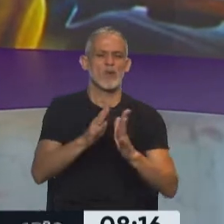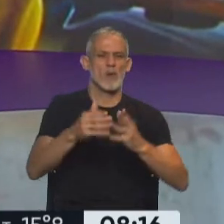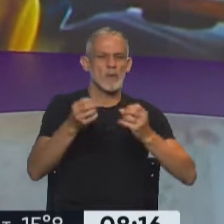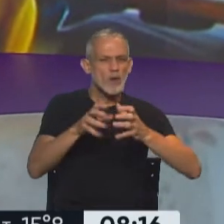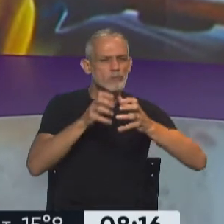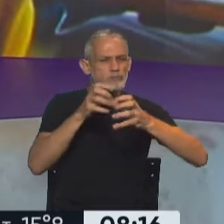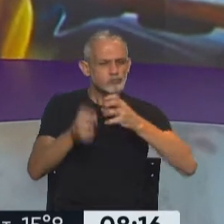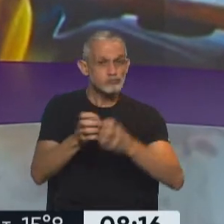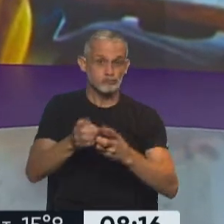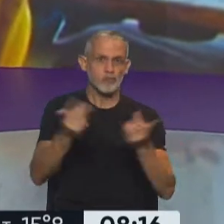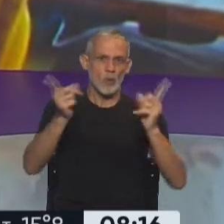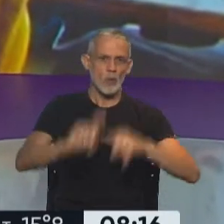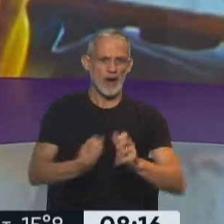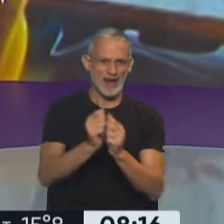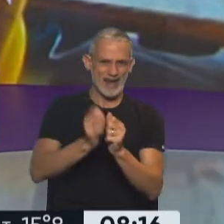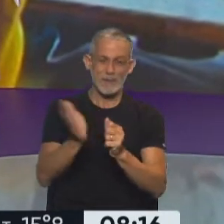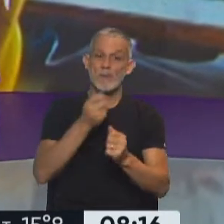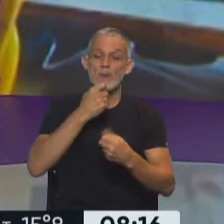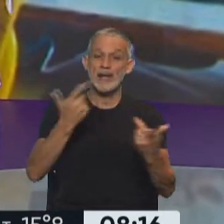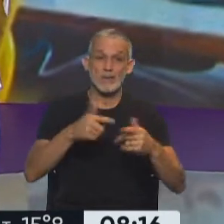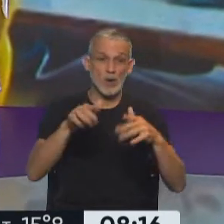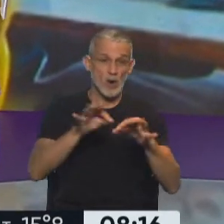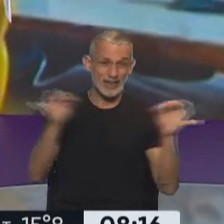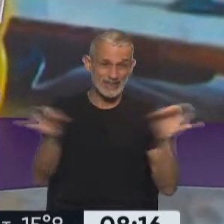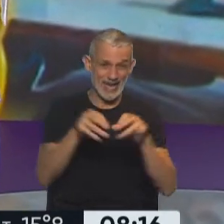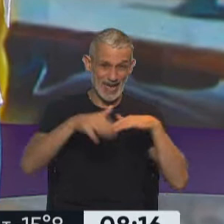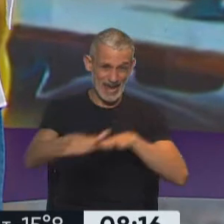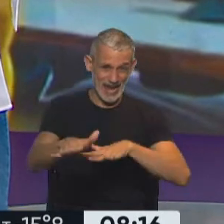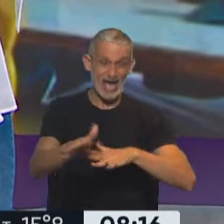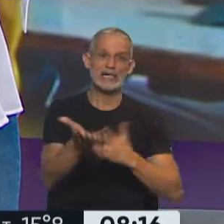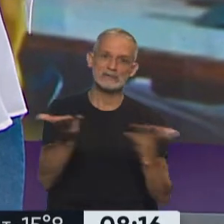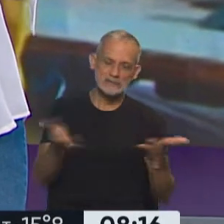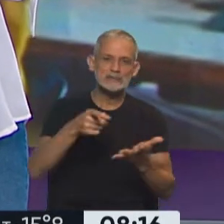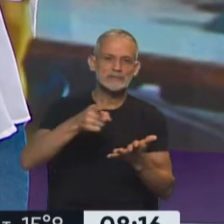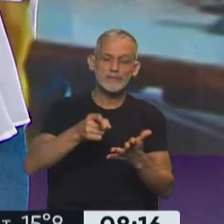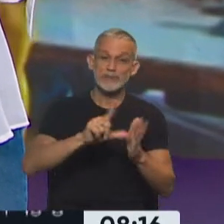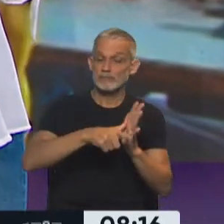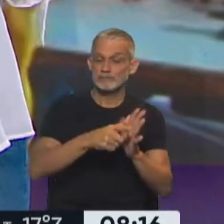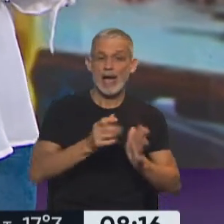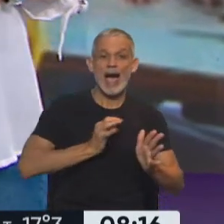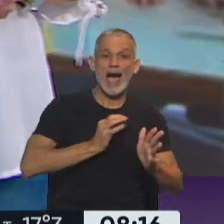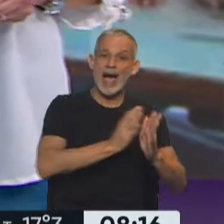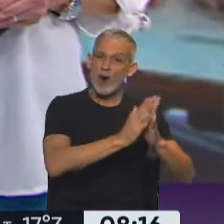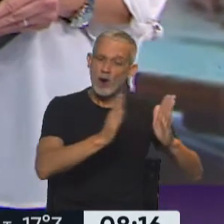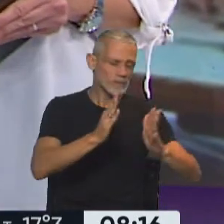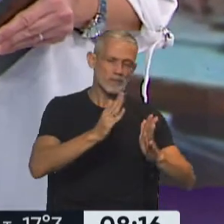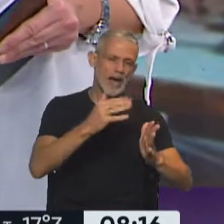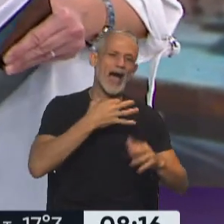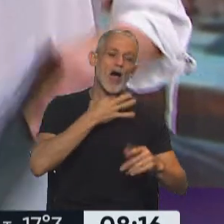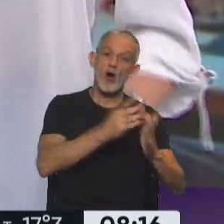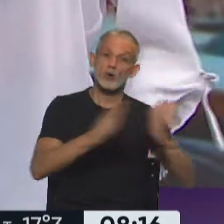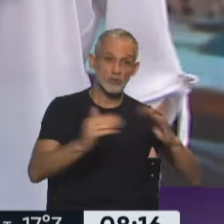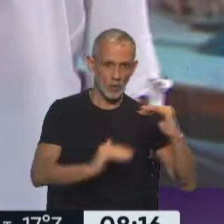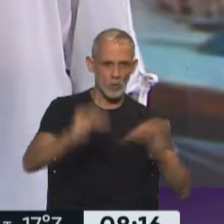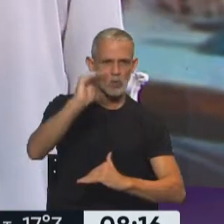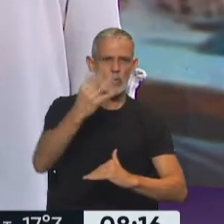y a volver a producir. Por ejemplo, el textil es uno de los rubros que durante el mes de agosto registró un aumento de casi el